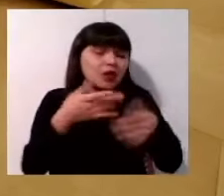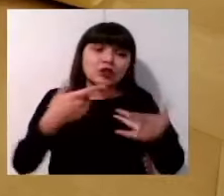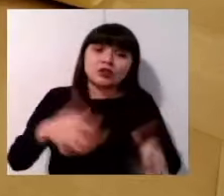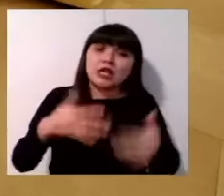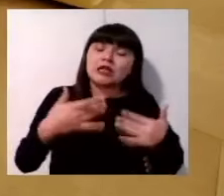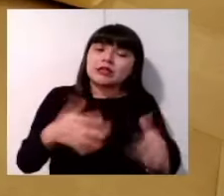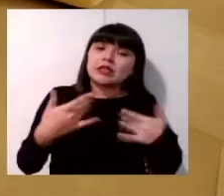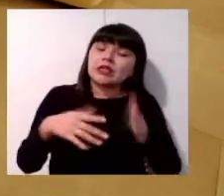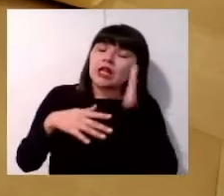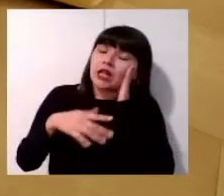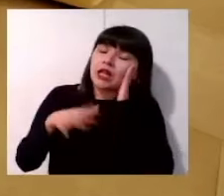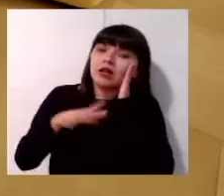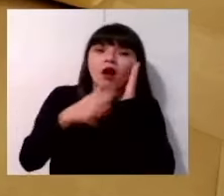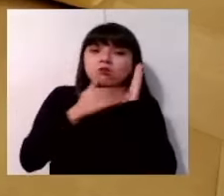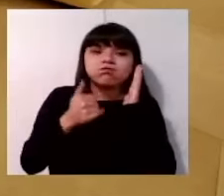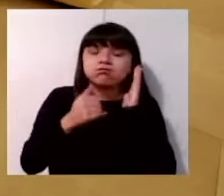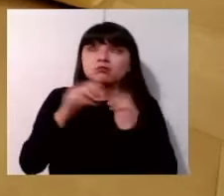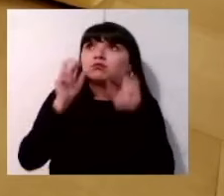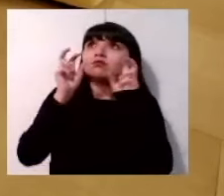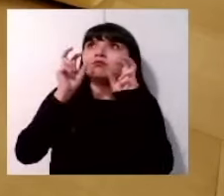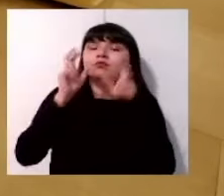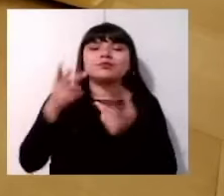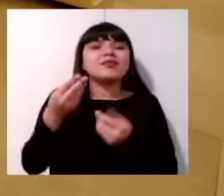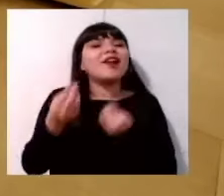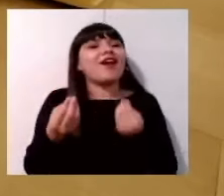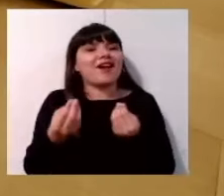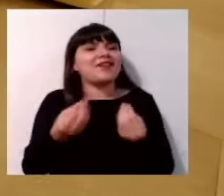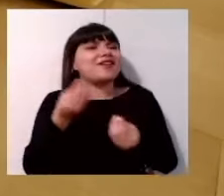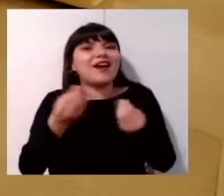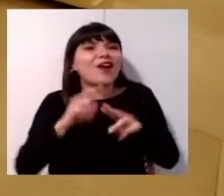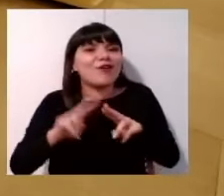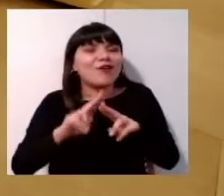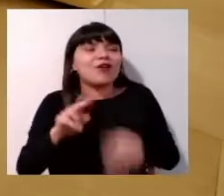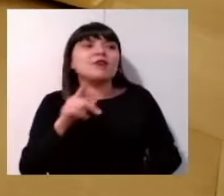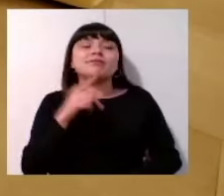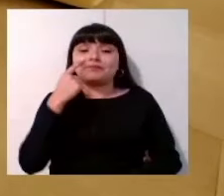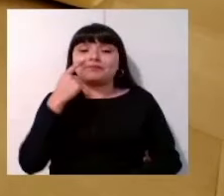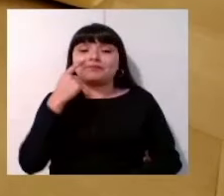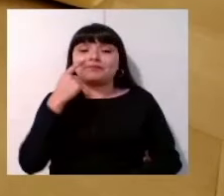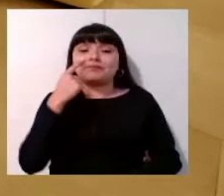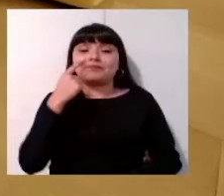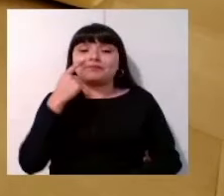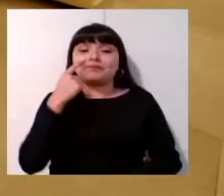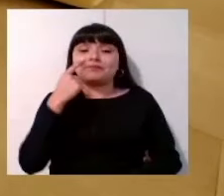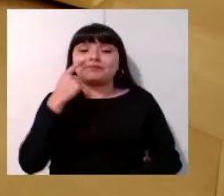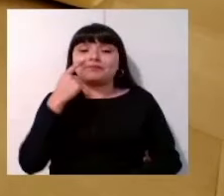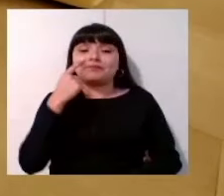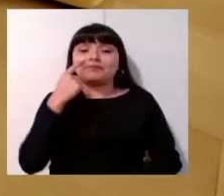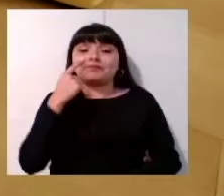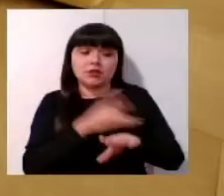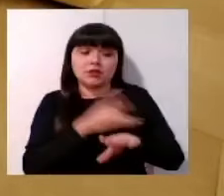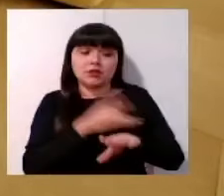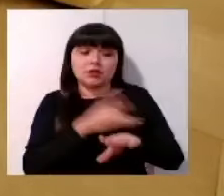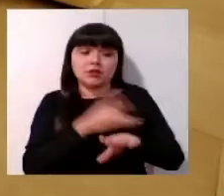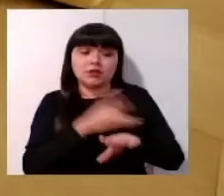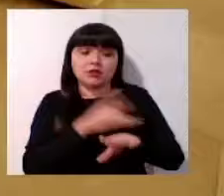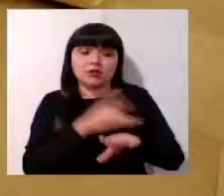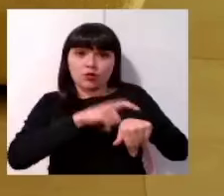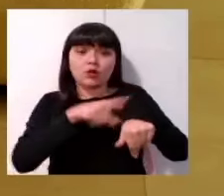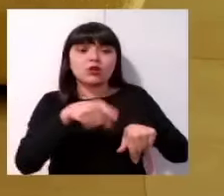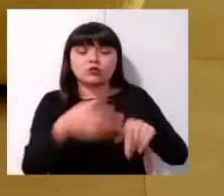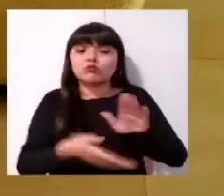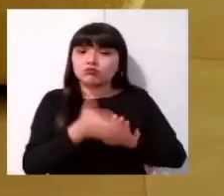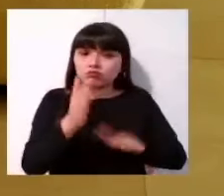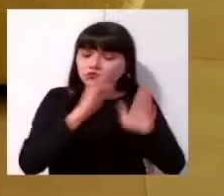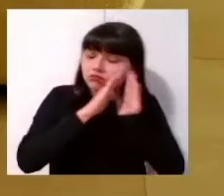que evaluar cuál es la causa. Lo principal es ver si el horario en que uno los está acostando es el adecuado. Y pasan las 2 cosas, que si uno